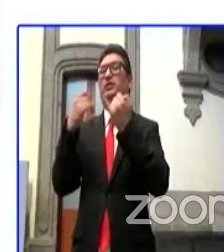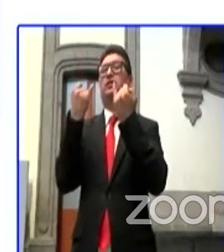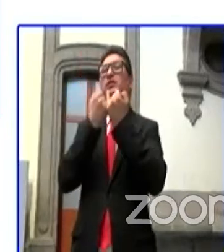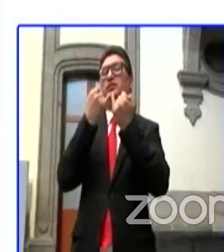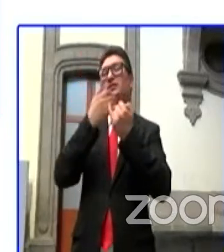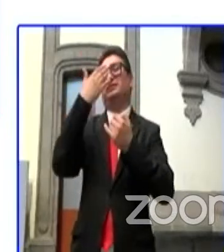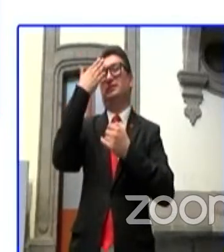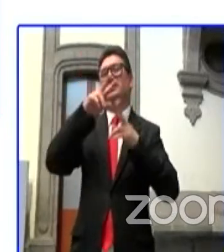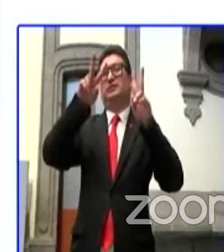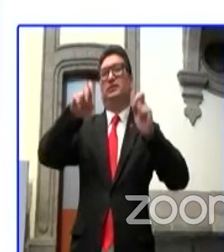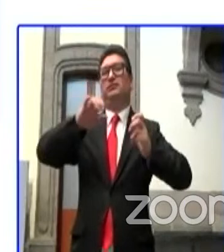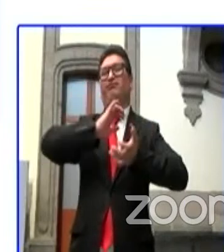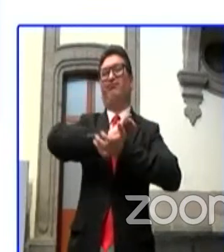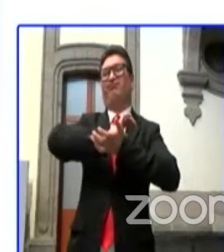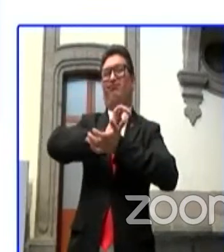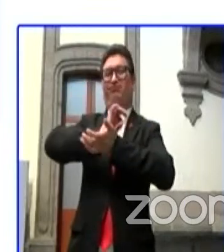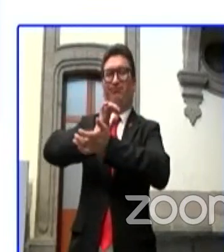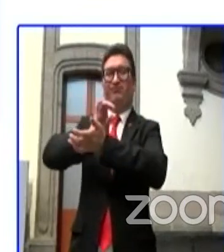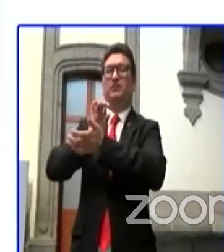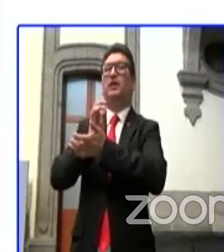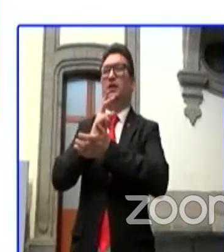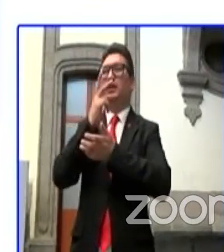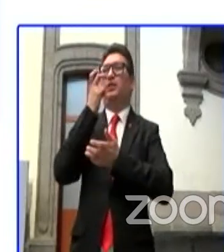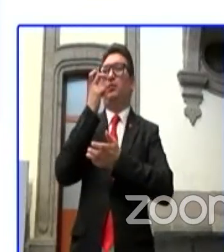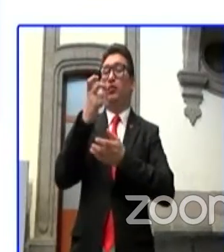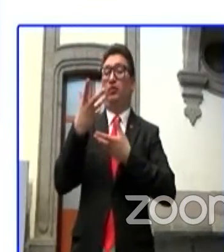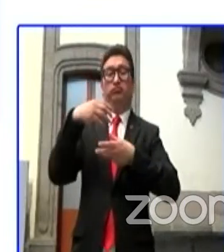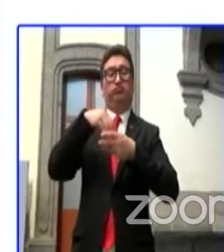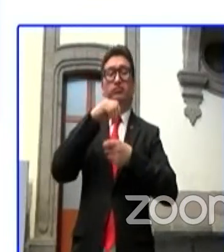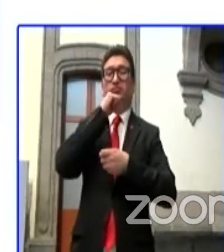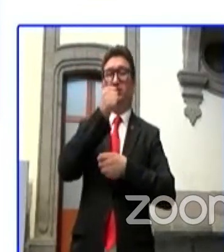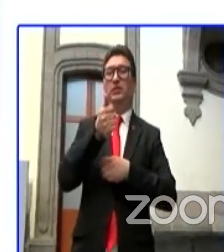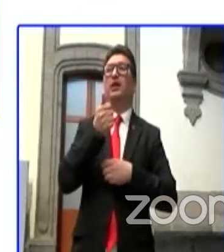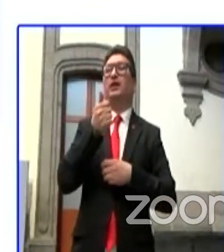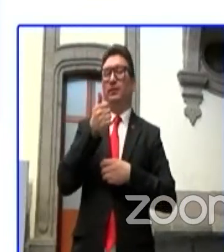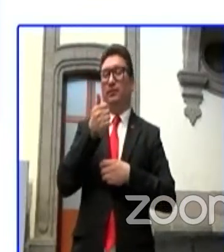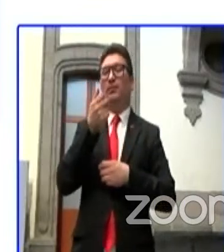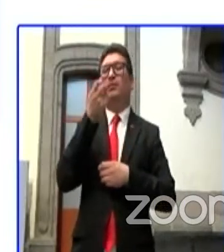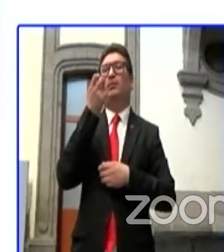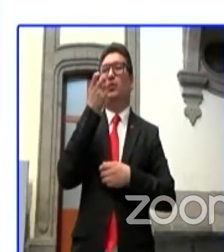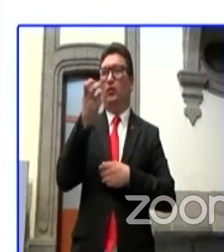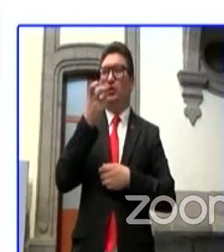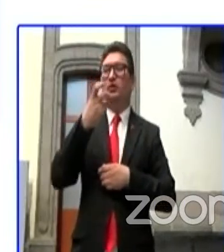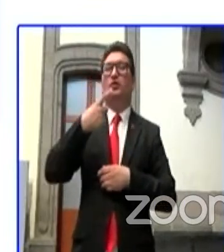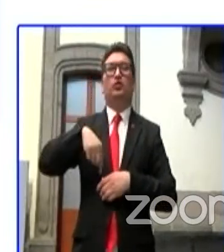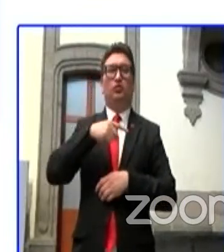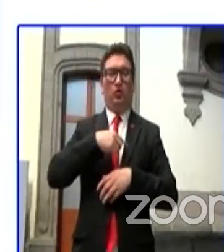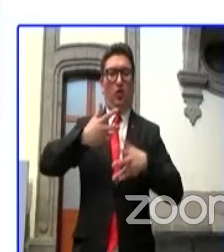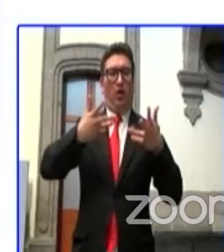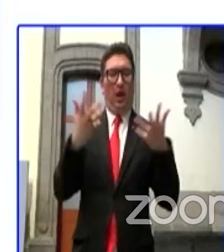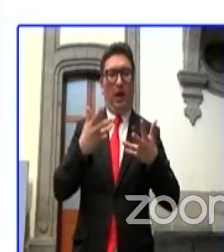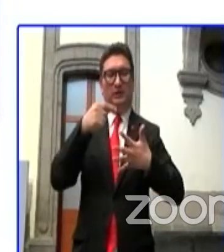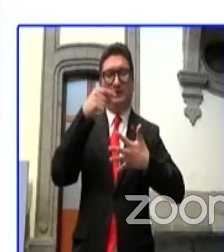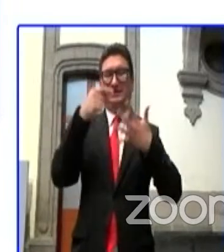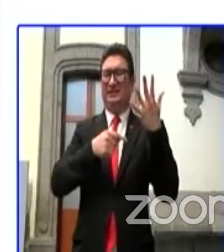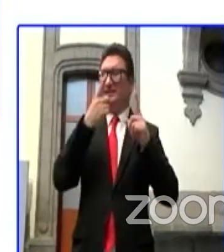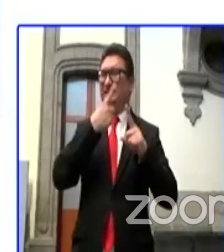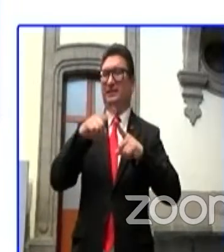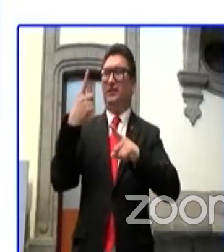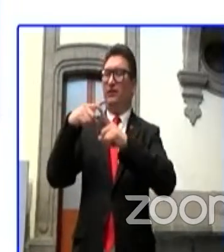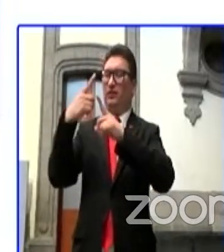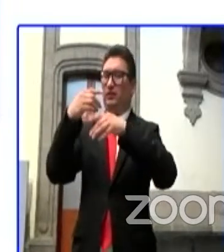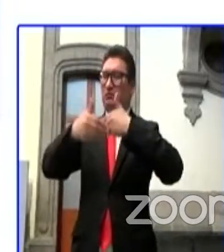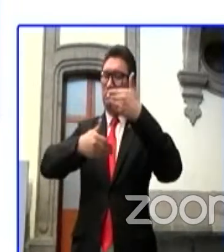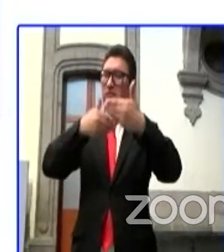discriminación y el tema de la no inclusión. En la medida que nuestras acciones van